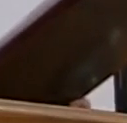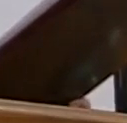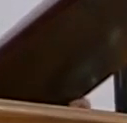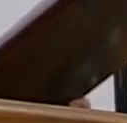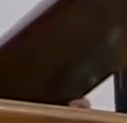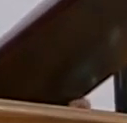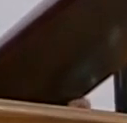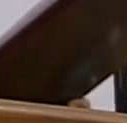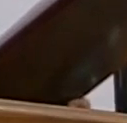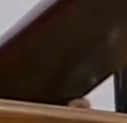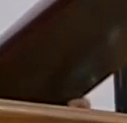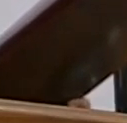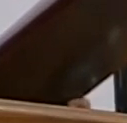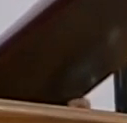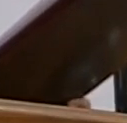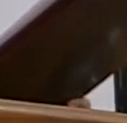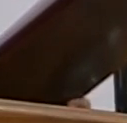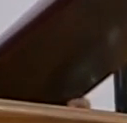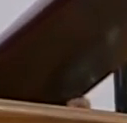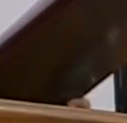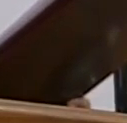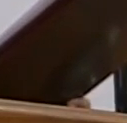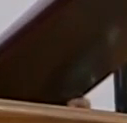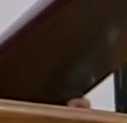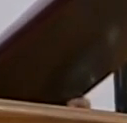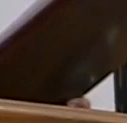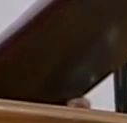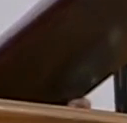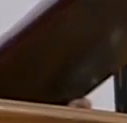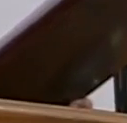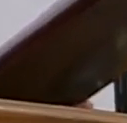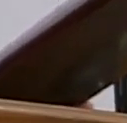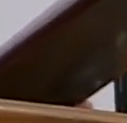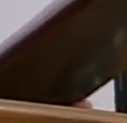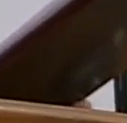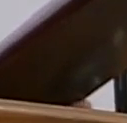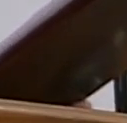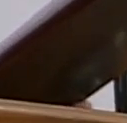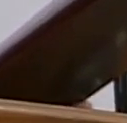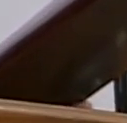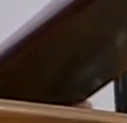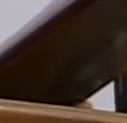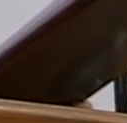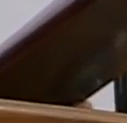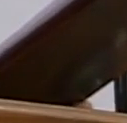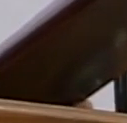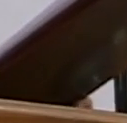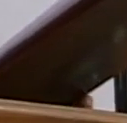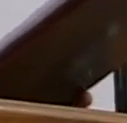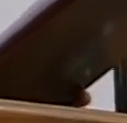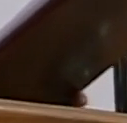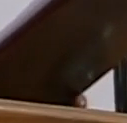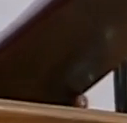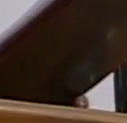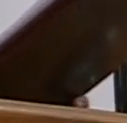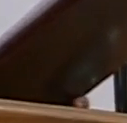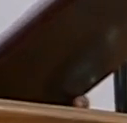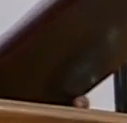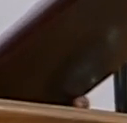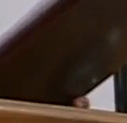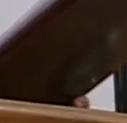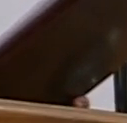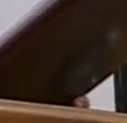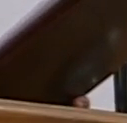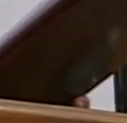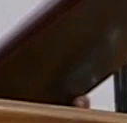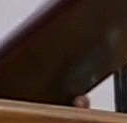las necesidades emocionales, físicas, psíquicas, sociales y culturales de las madres, los recién nacidos o las